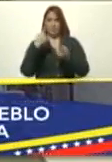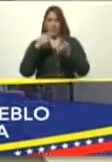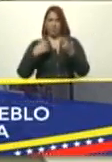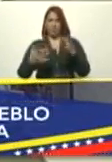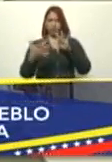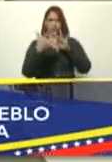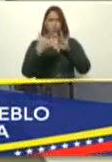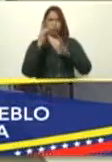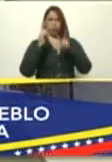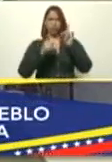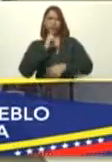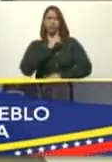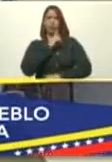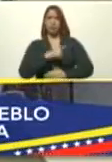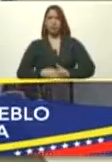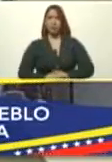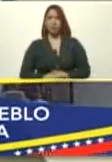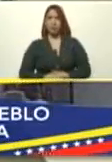llaman algunos.